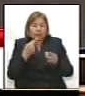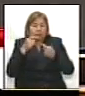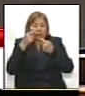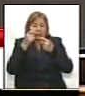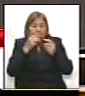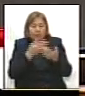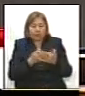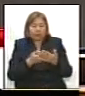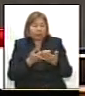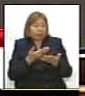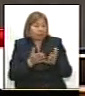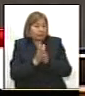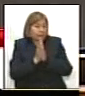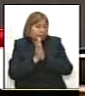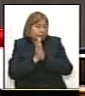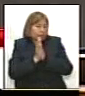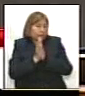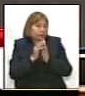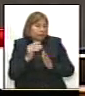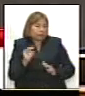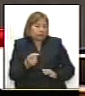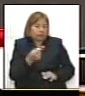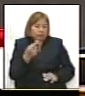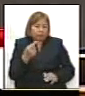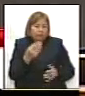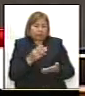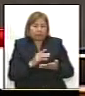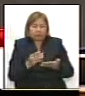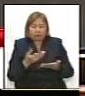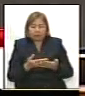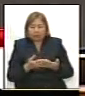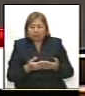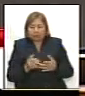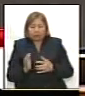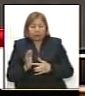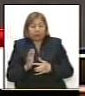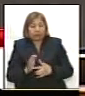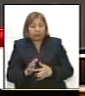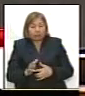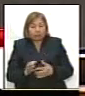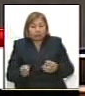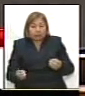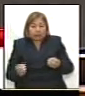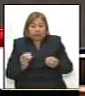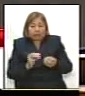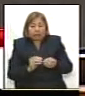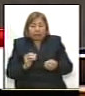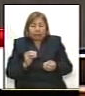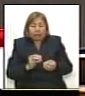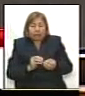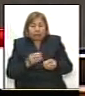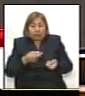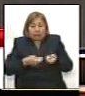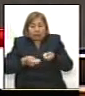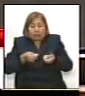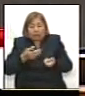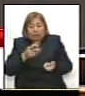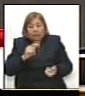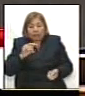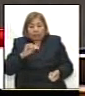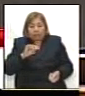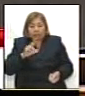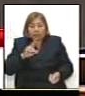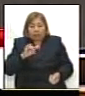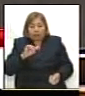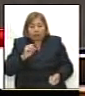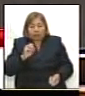pero solicito que en su única disposición complementaria se añada al Ministerio de Comercio Exterior y Turismo por